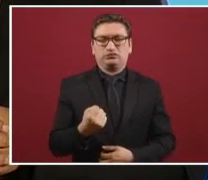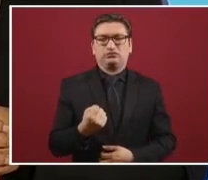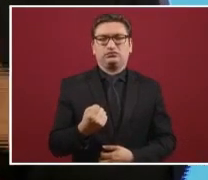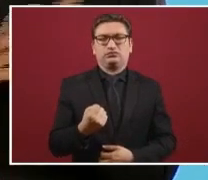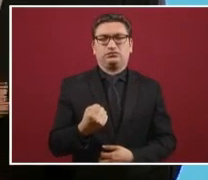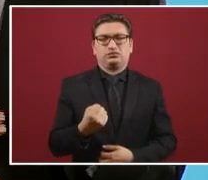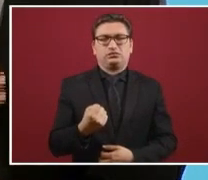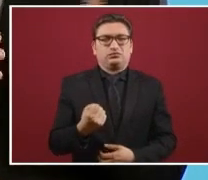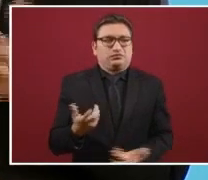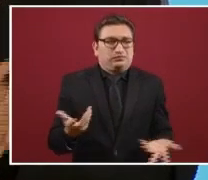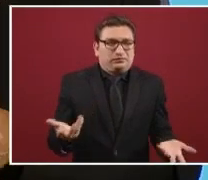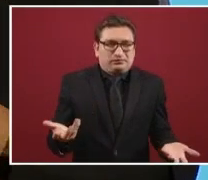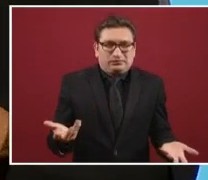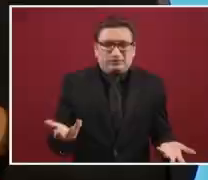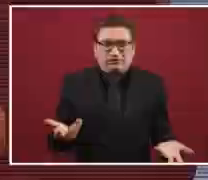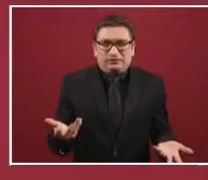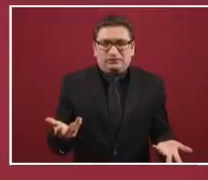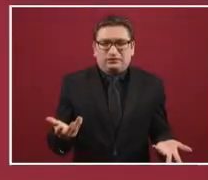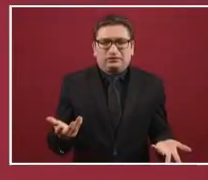¿Dónde está